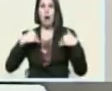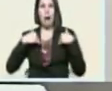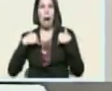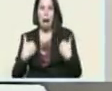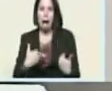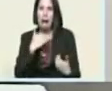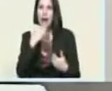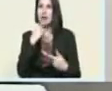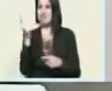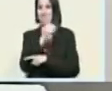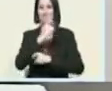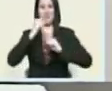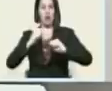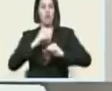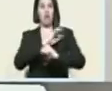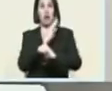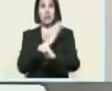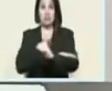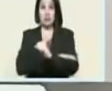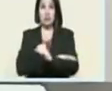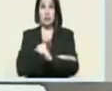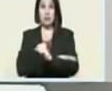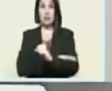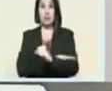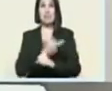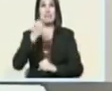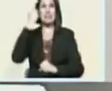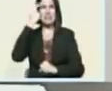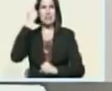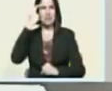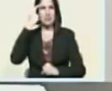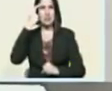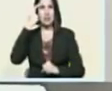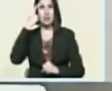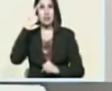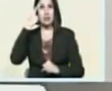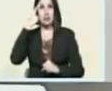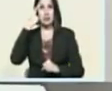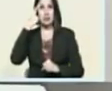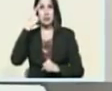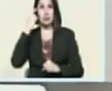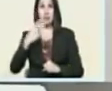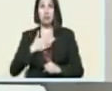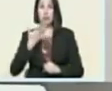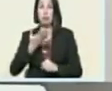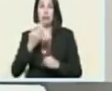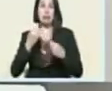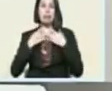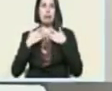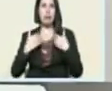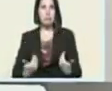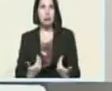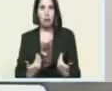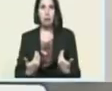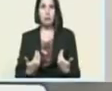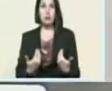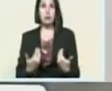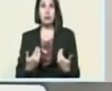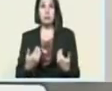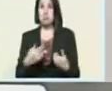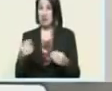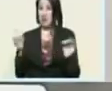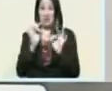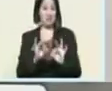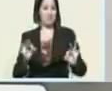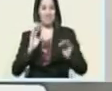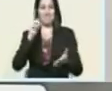rendirme. Lo primero que se rinde es el intelecto, el pensamiento. Hubiera podido rendirme. Y no lo